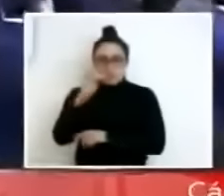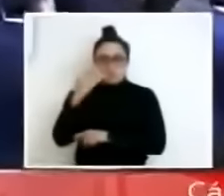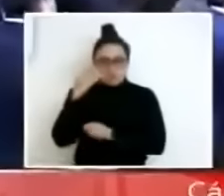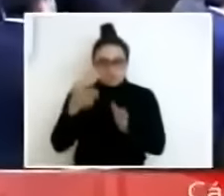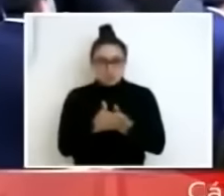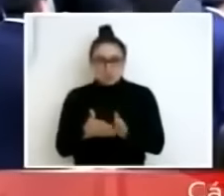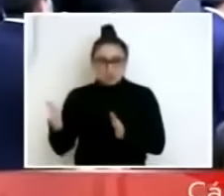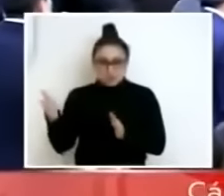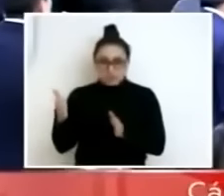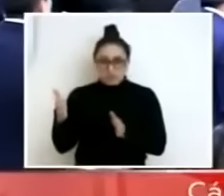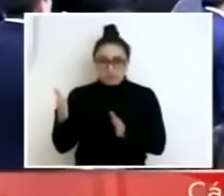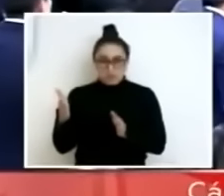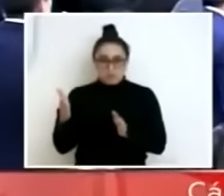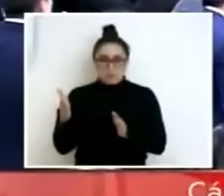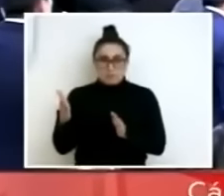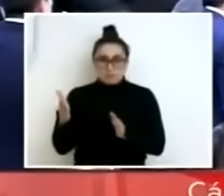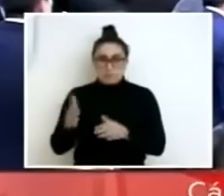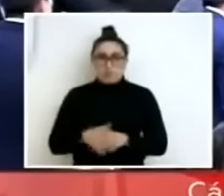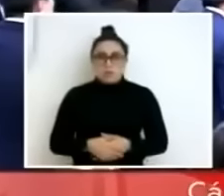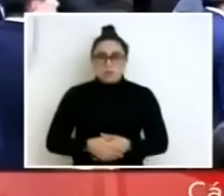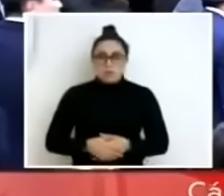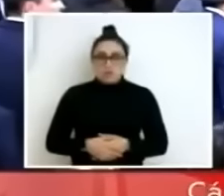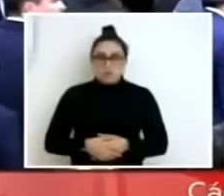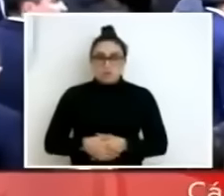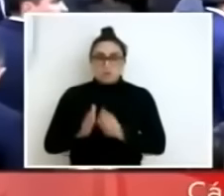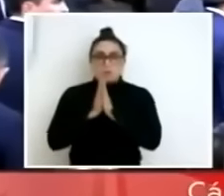1876 y esas elecciones